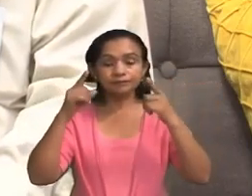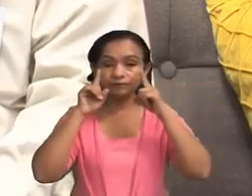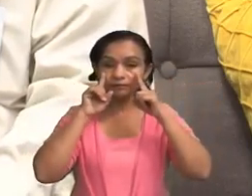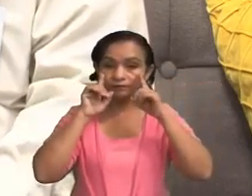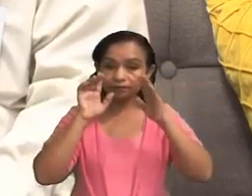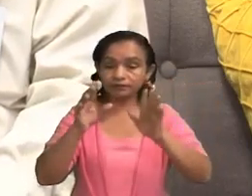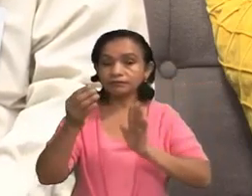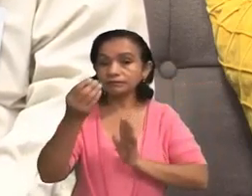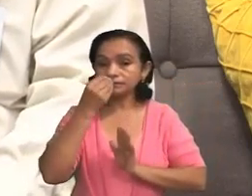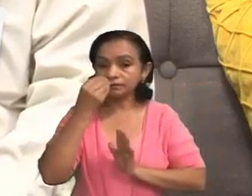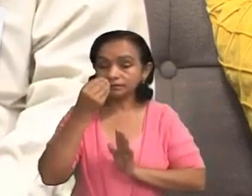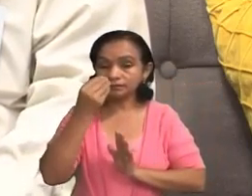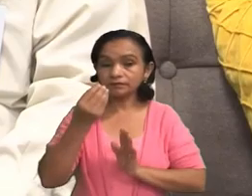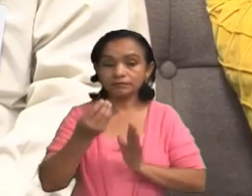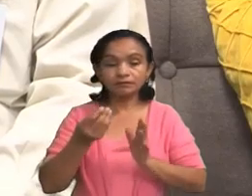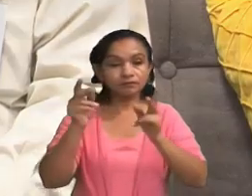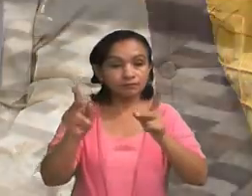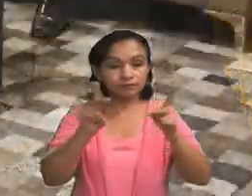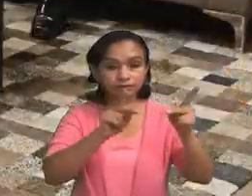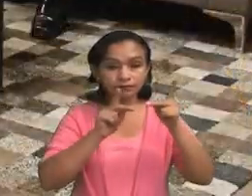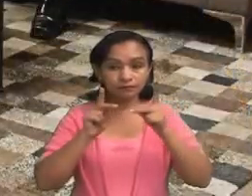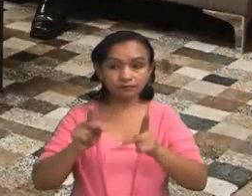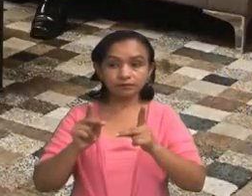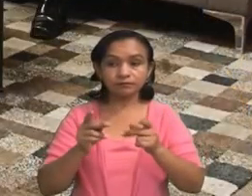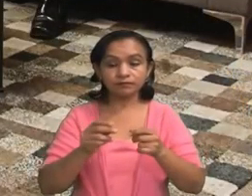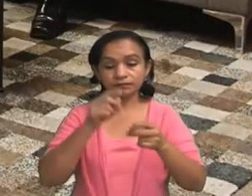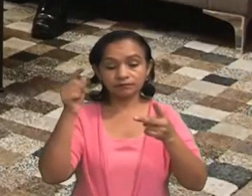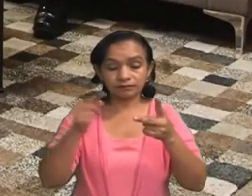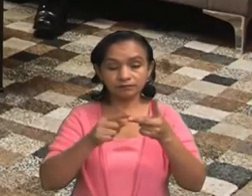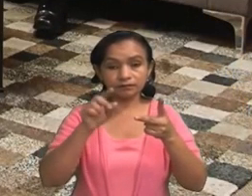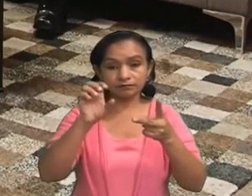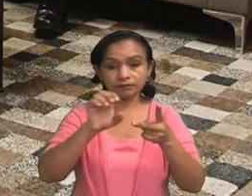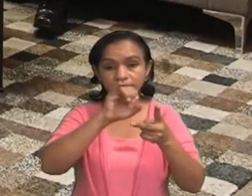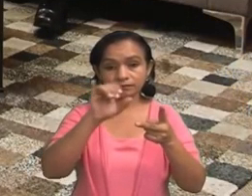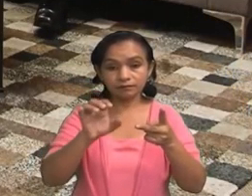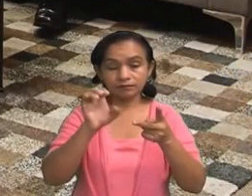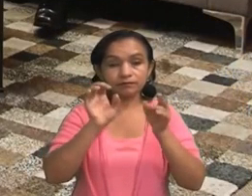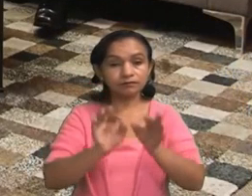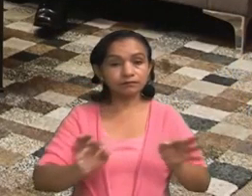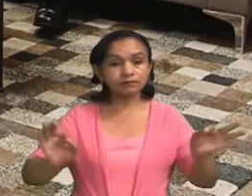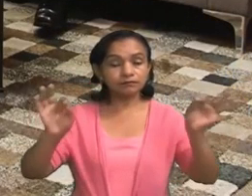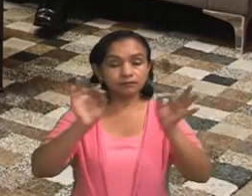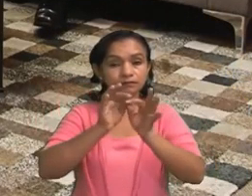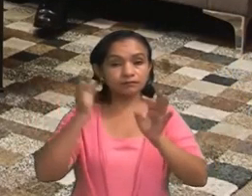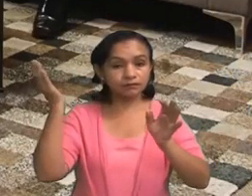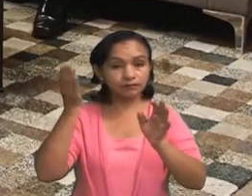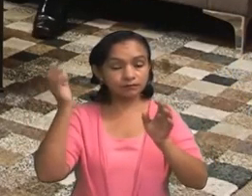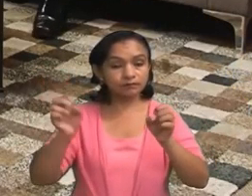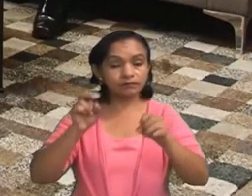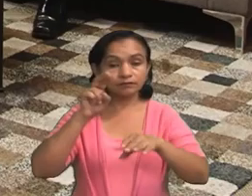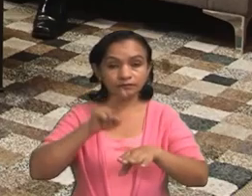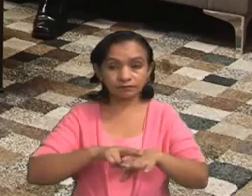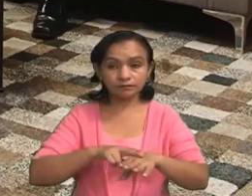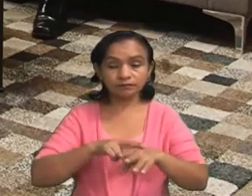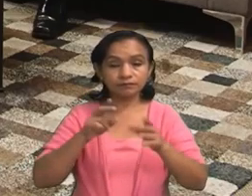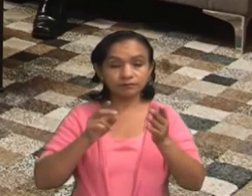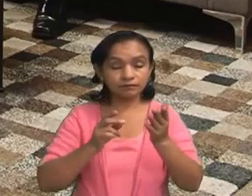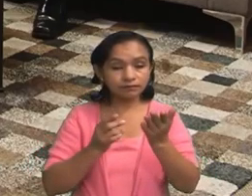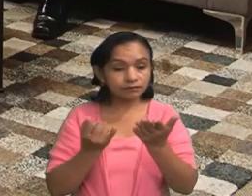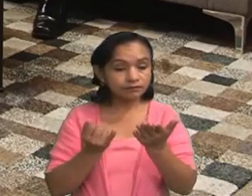seguridad alimentaria y nutricional como un segundo eje que iba a estar teniendo este Congreso Nacional, tecnología